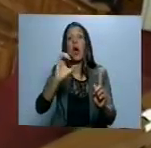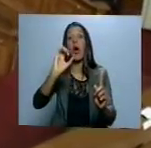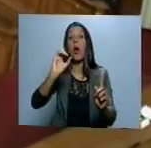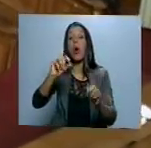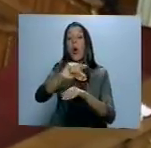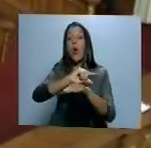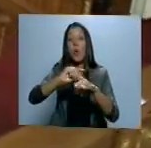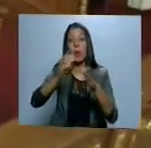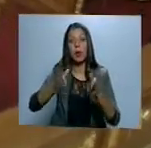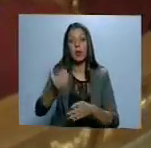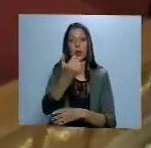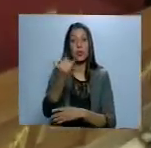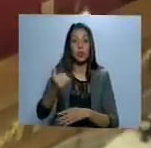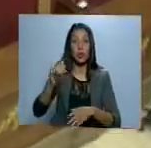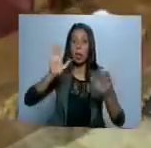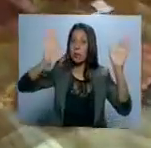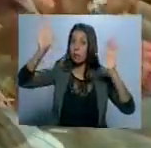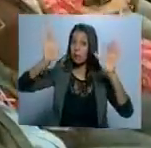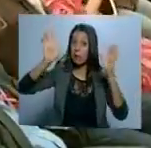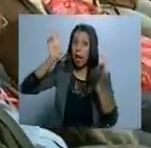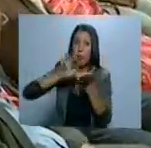Zulia. Aprobado.